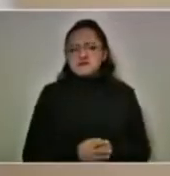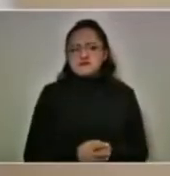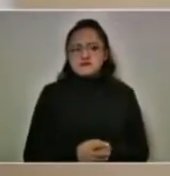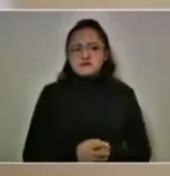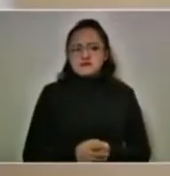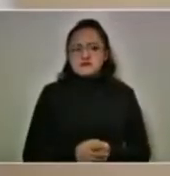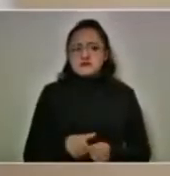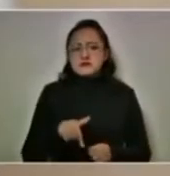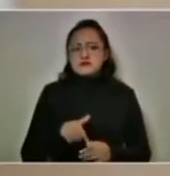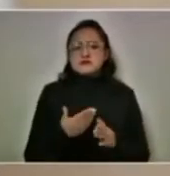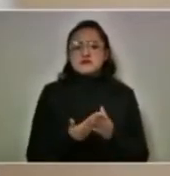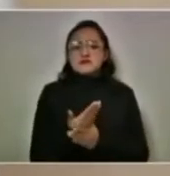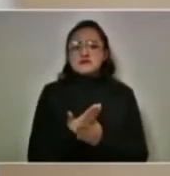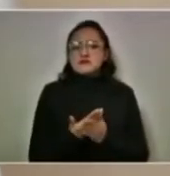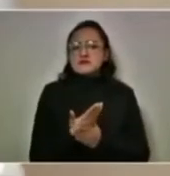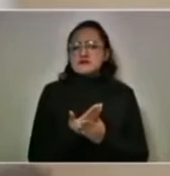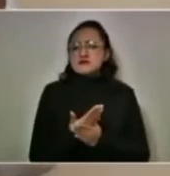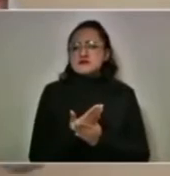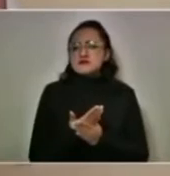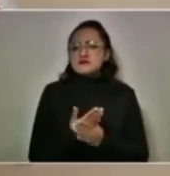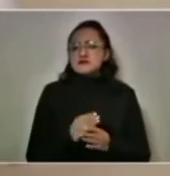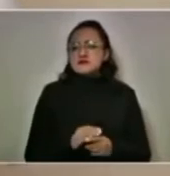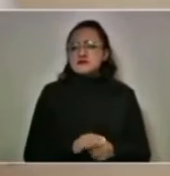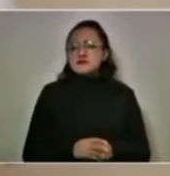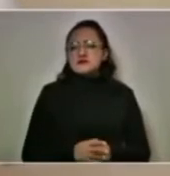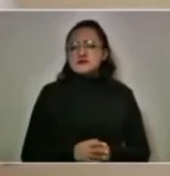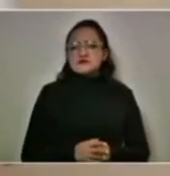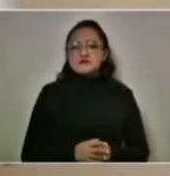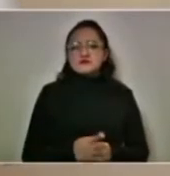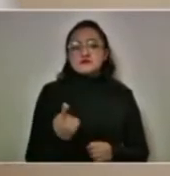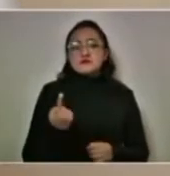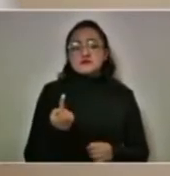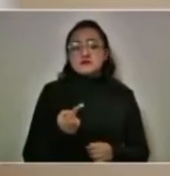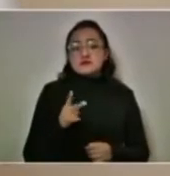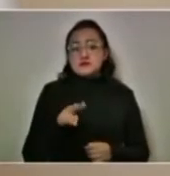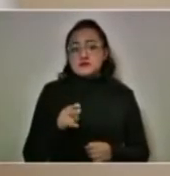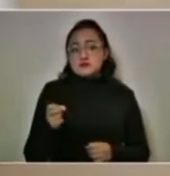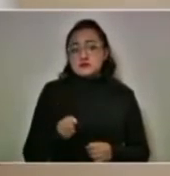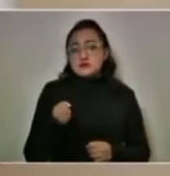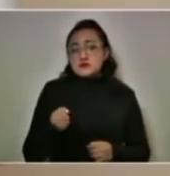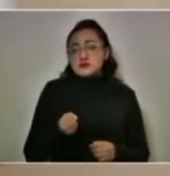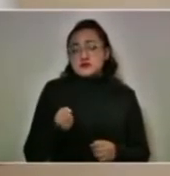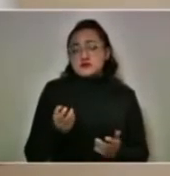Esta es una mañana que afortunadamente nos